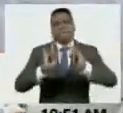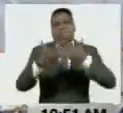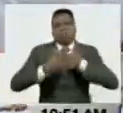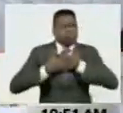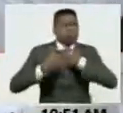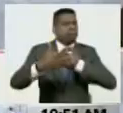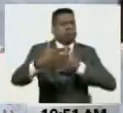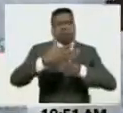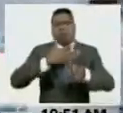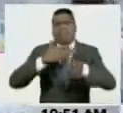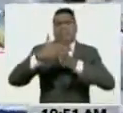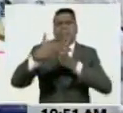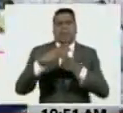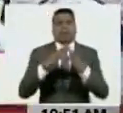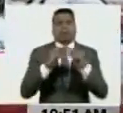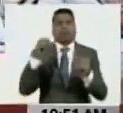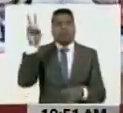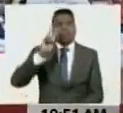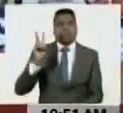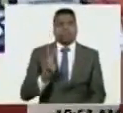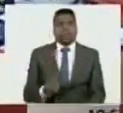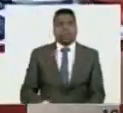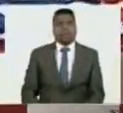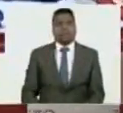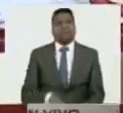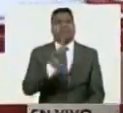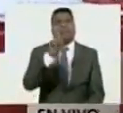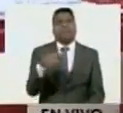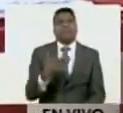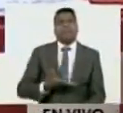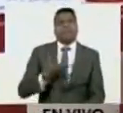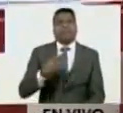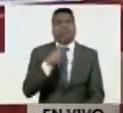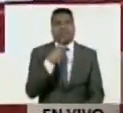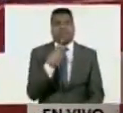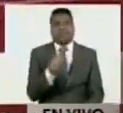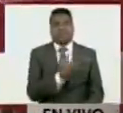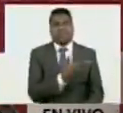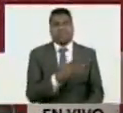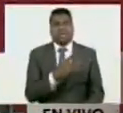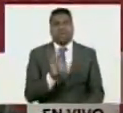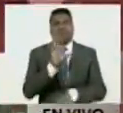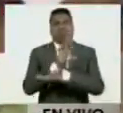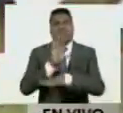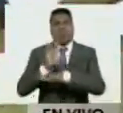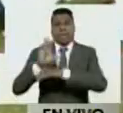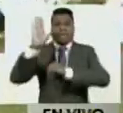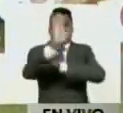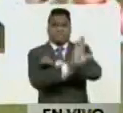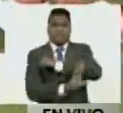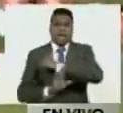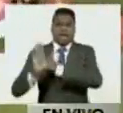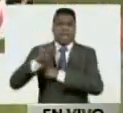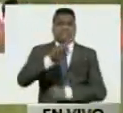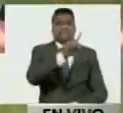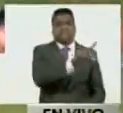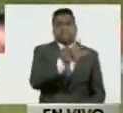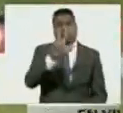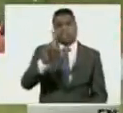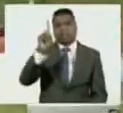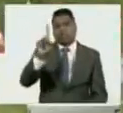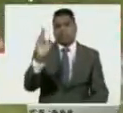los venezolanos y venezolanas. También es importante destacar que se prestó la seguridad integral en 131 templos del